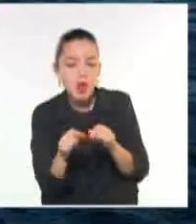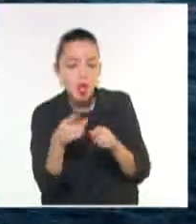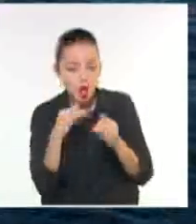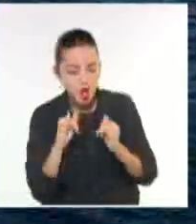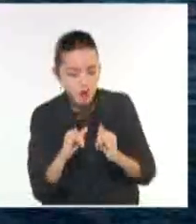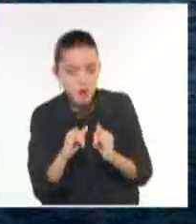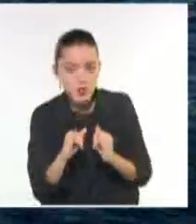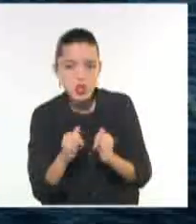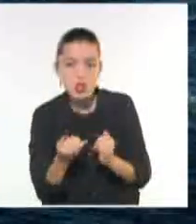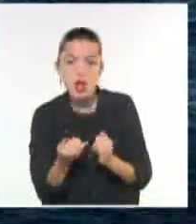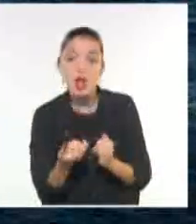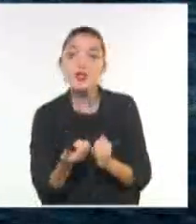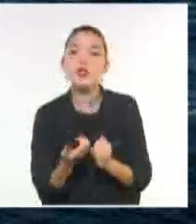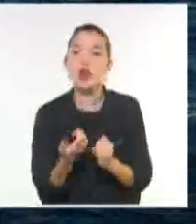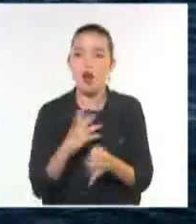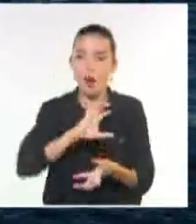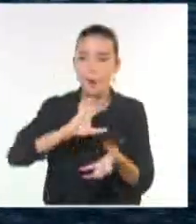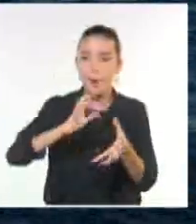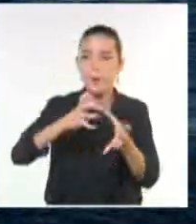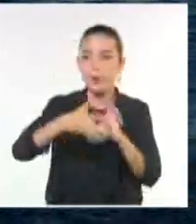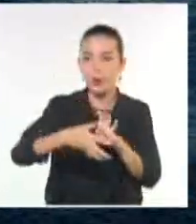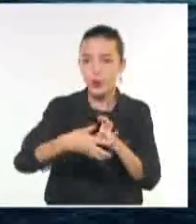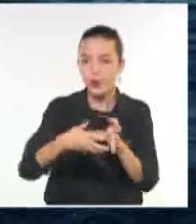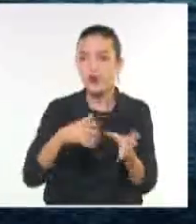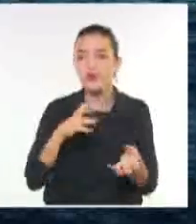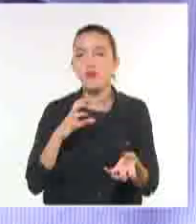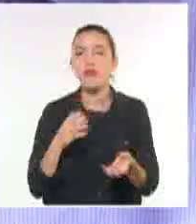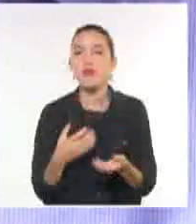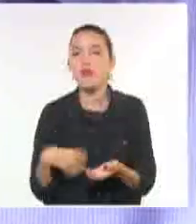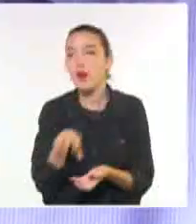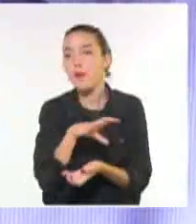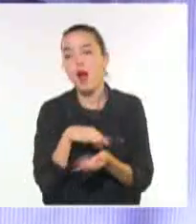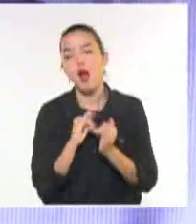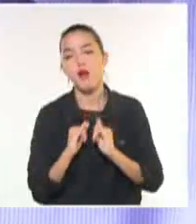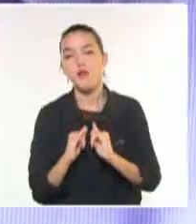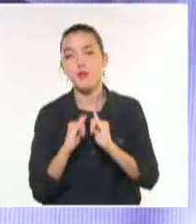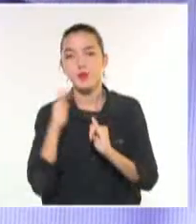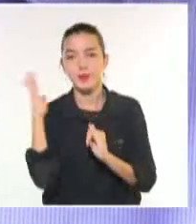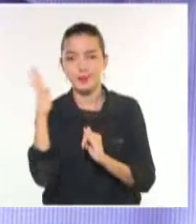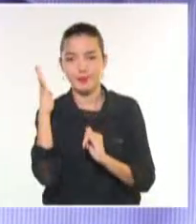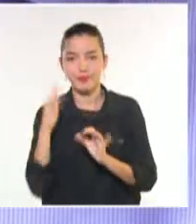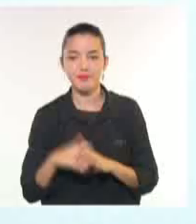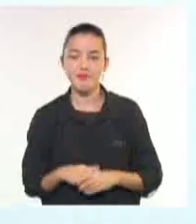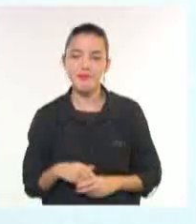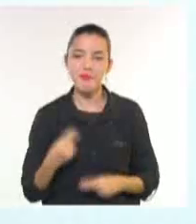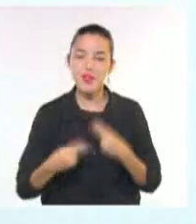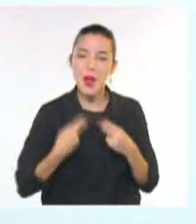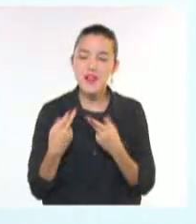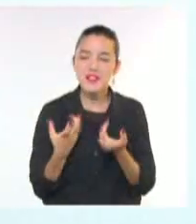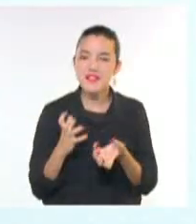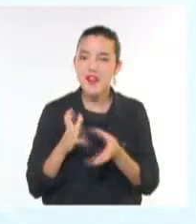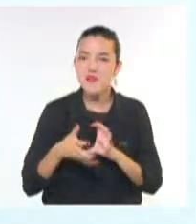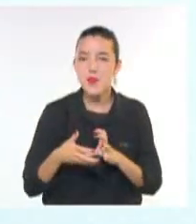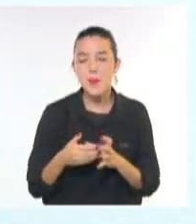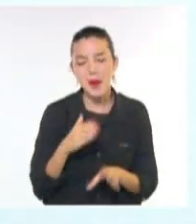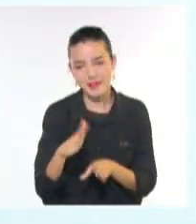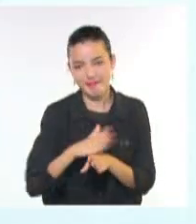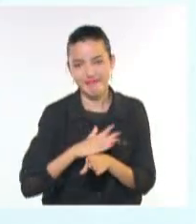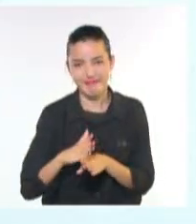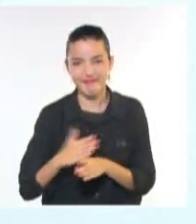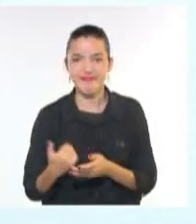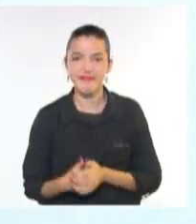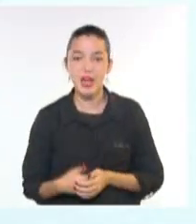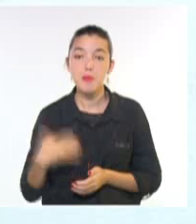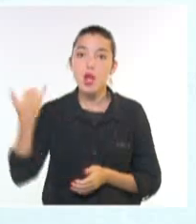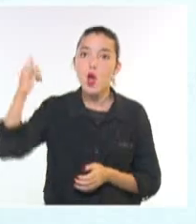más diversos procedimientos para llevar la información meteorológica. Esto se hacía por un método curioso, que era que pasara un